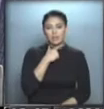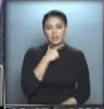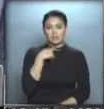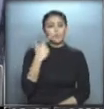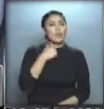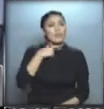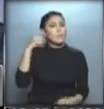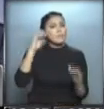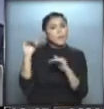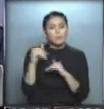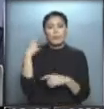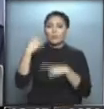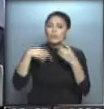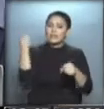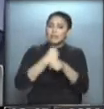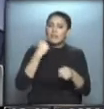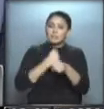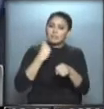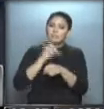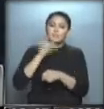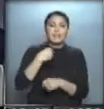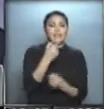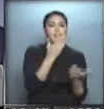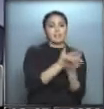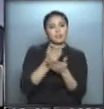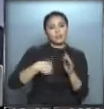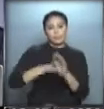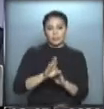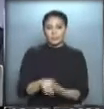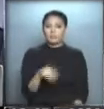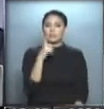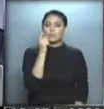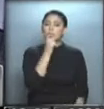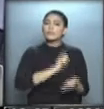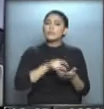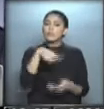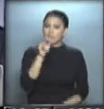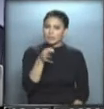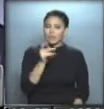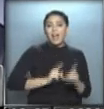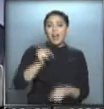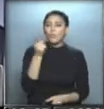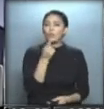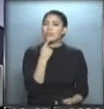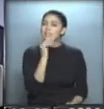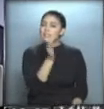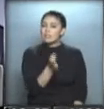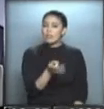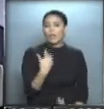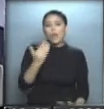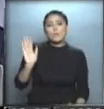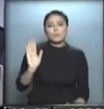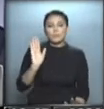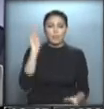trabajando para seguirle devolviendo derechos a cada unos argentinos bueno ustedes no ignoran que algunos están especulando con una posible